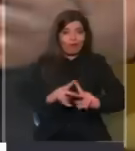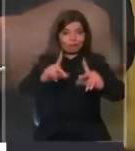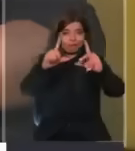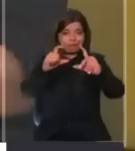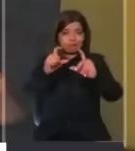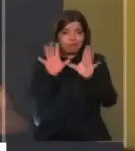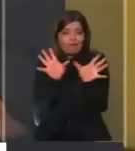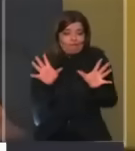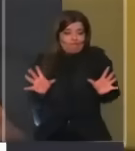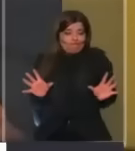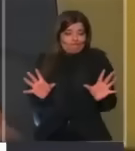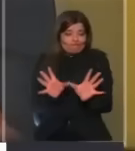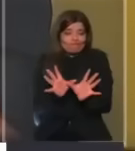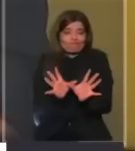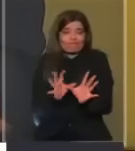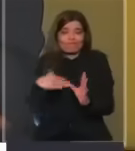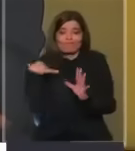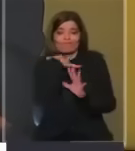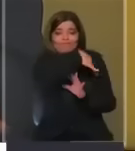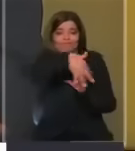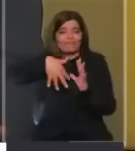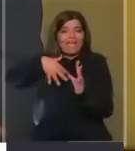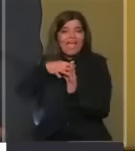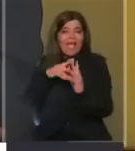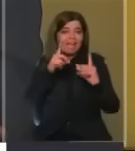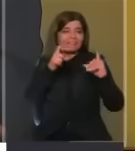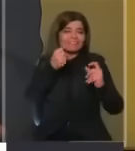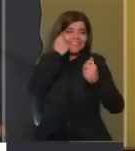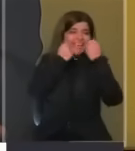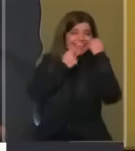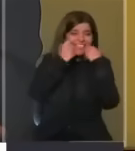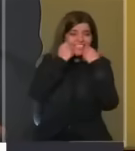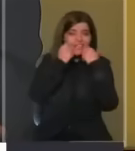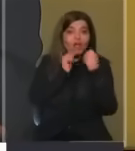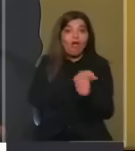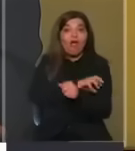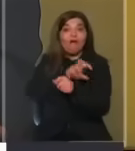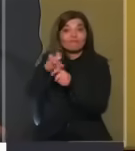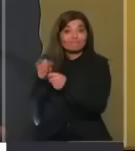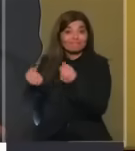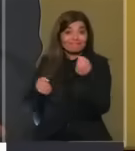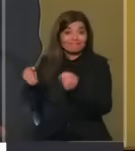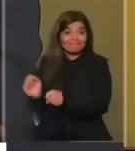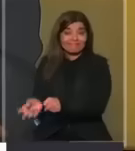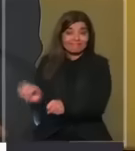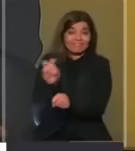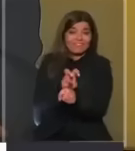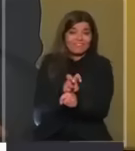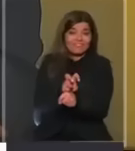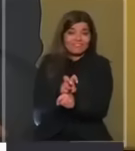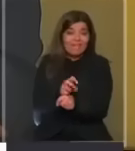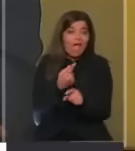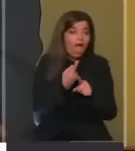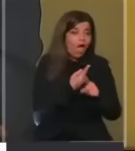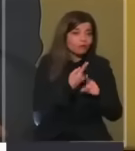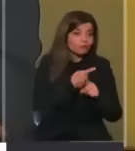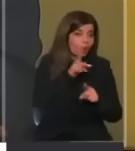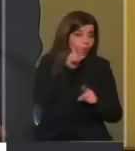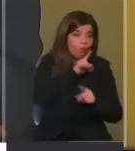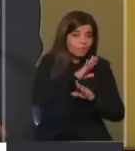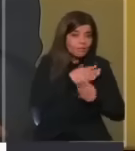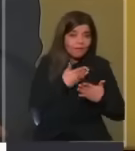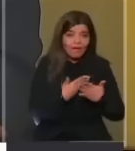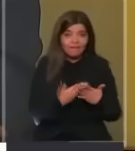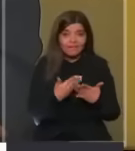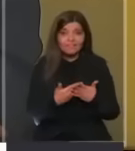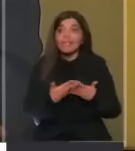todo. Impresionante. Muy cariñoso. Y ahí nos vamos a la camioneta y la última conversación es que, chicos, ahora